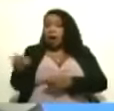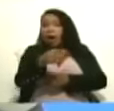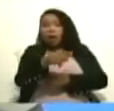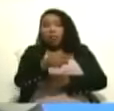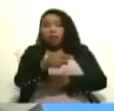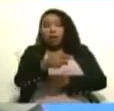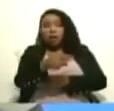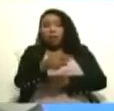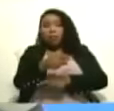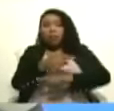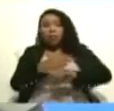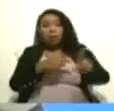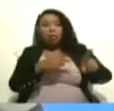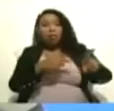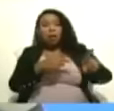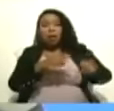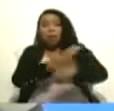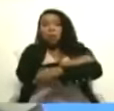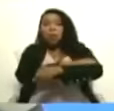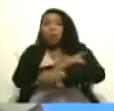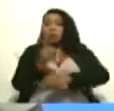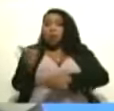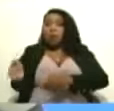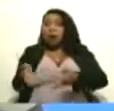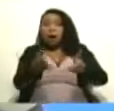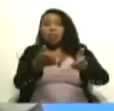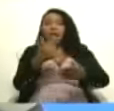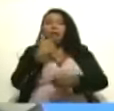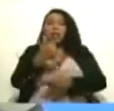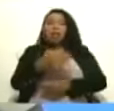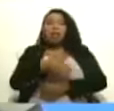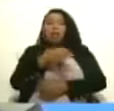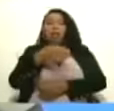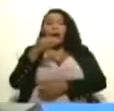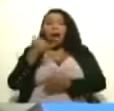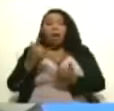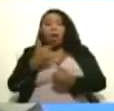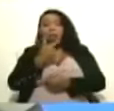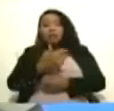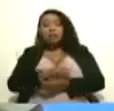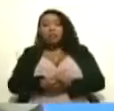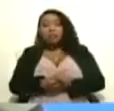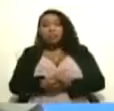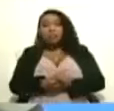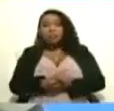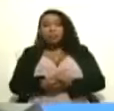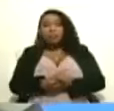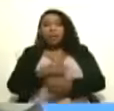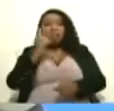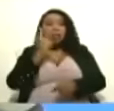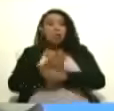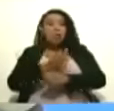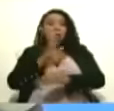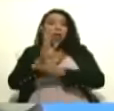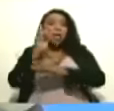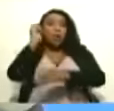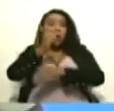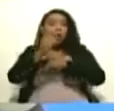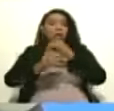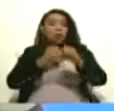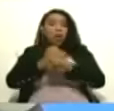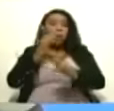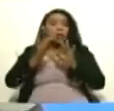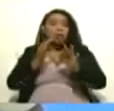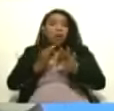casta de la derecha B vamos a ver ahora vas a decir que que debemos ir a la Corte Internacional de Justicia y